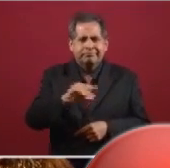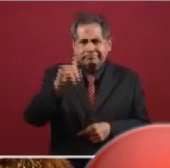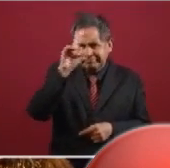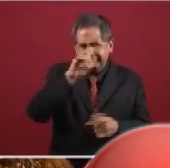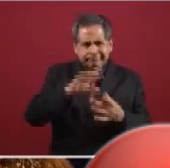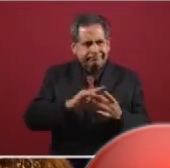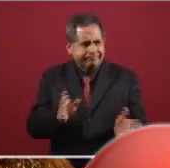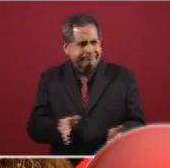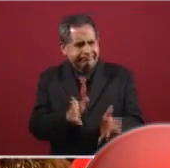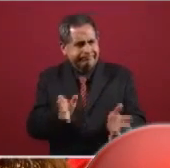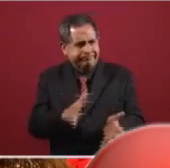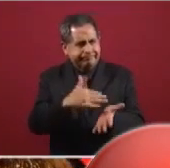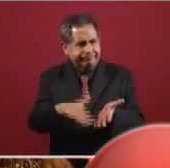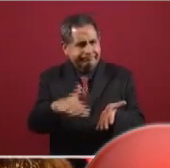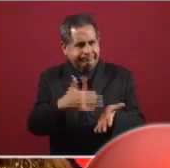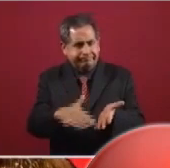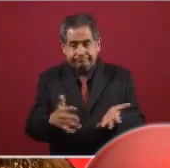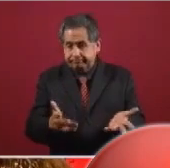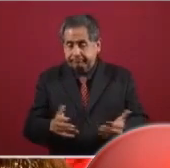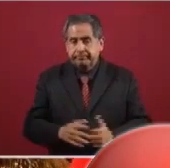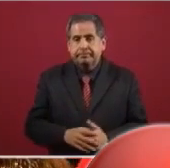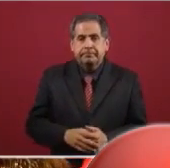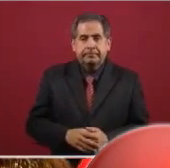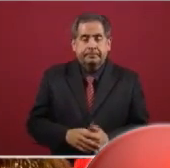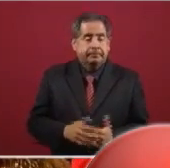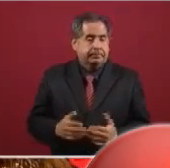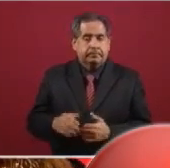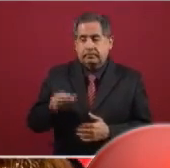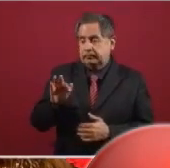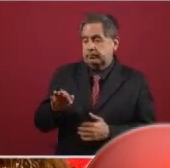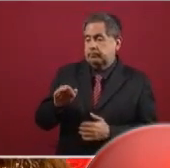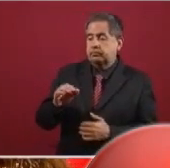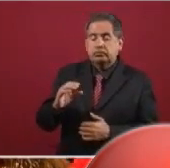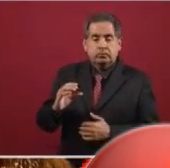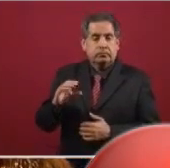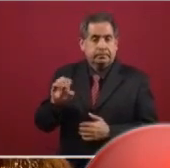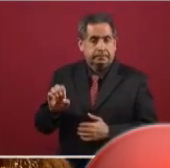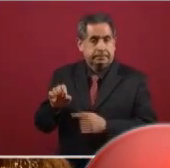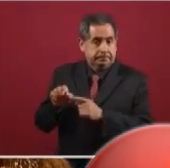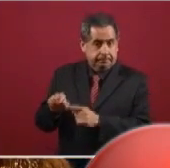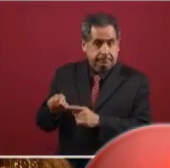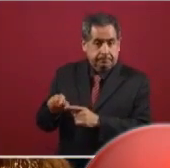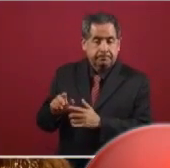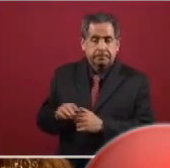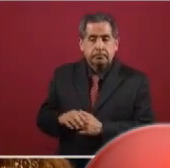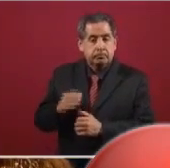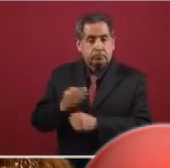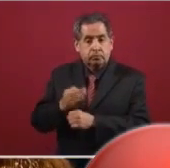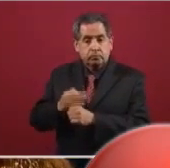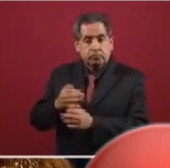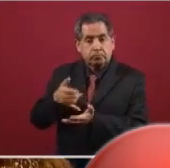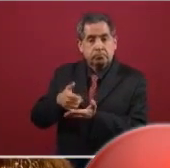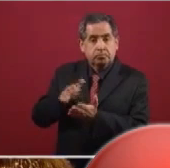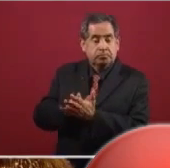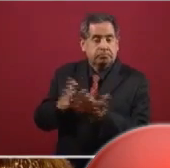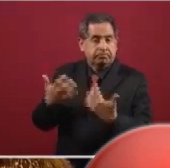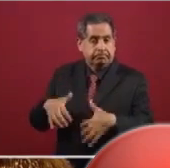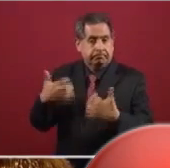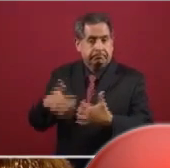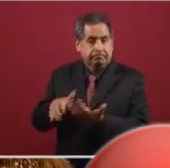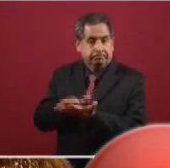Bueno, ahora el fondo está editando libros